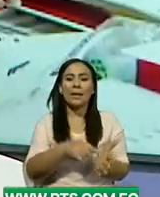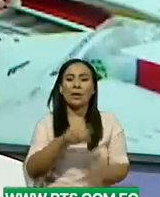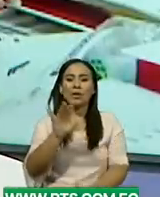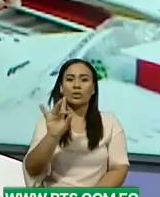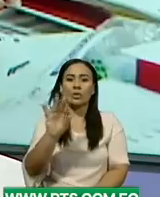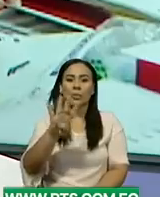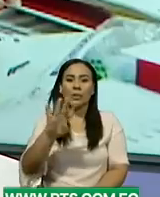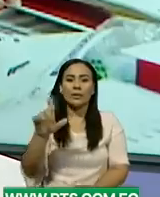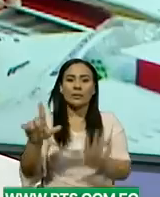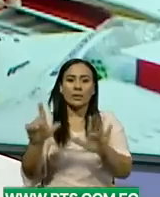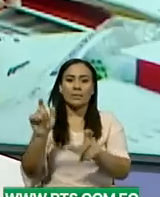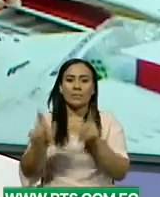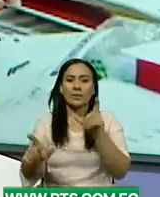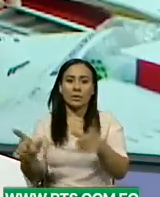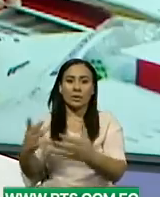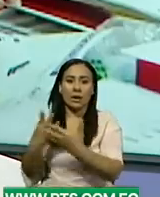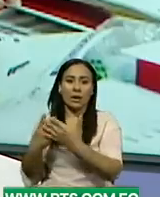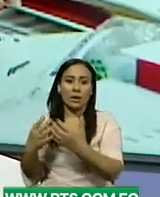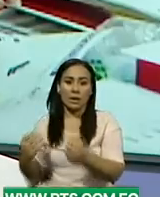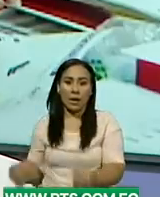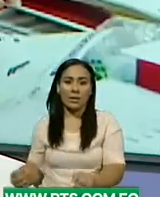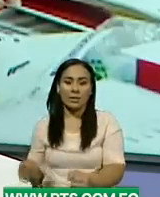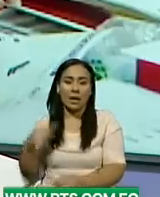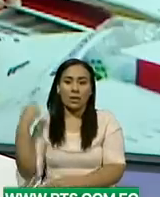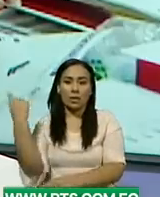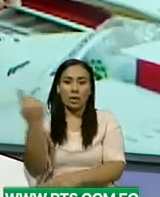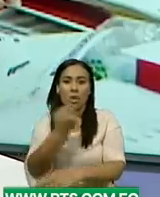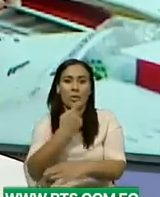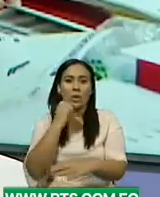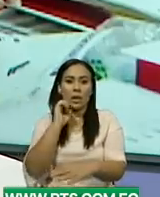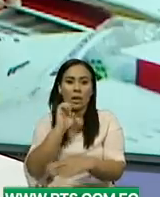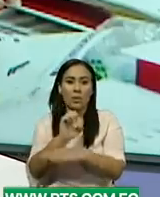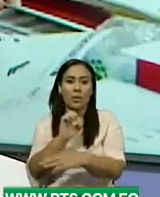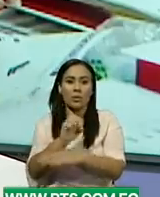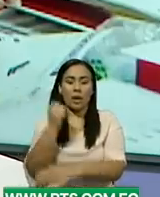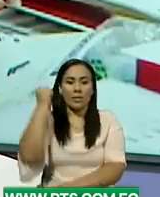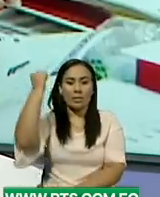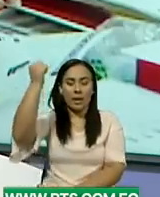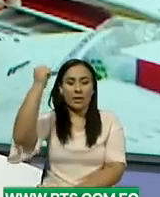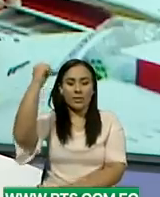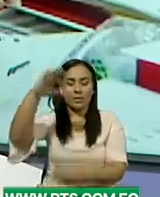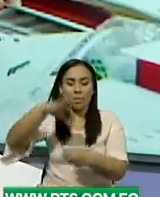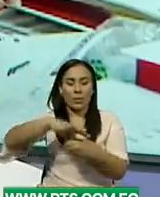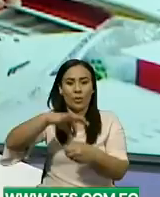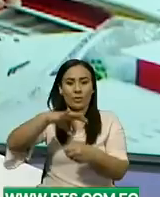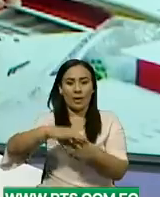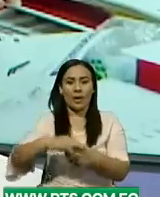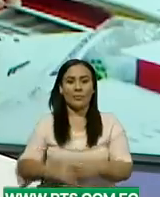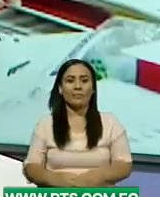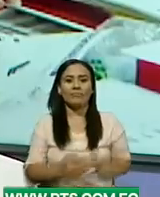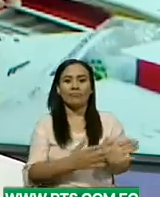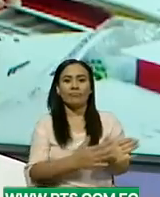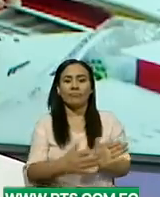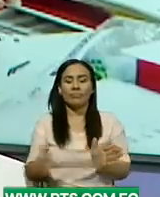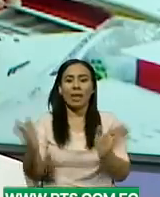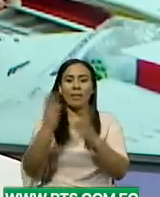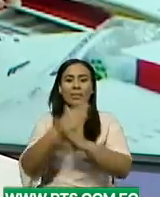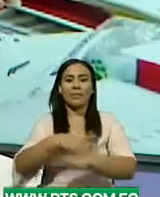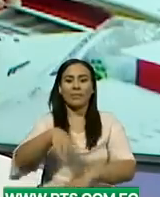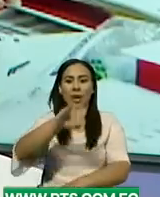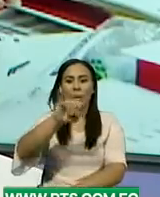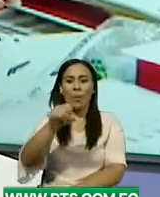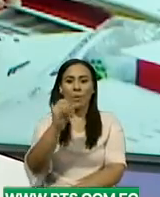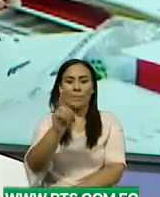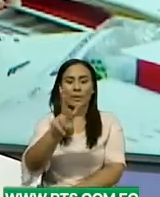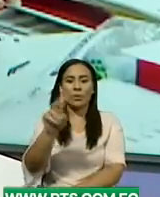9.847 personas privadas de su libertad a nivel nacional ejercieron el derecho al sufragio durante la jornada cumplida el jueves 21